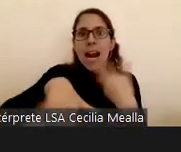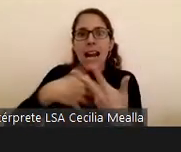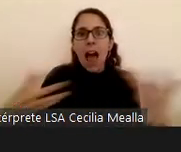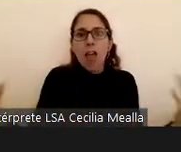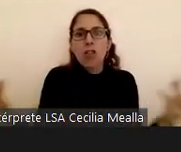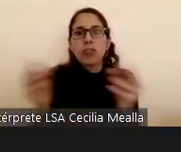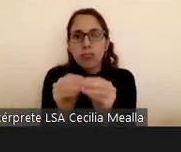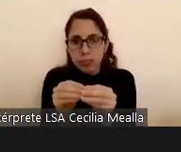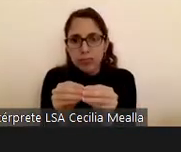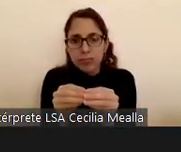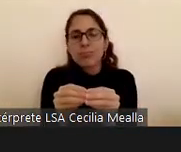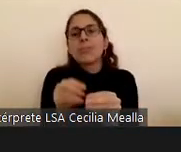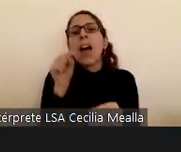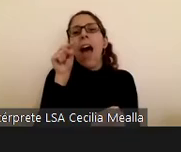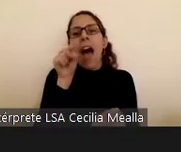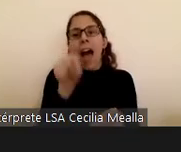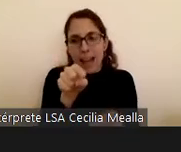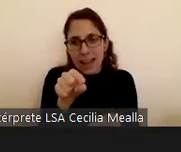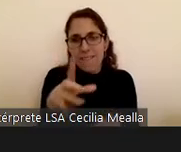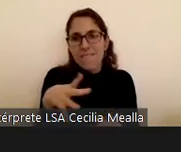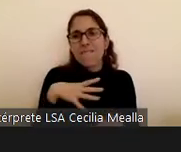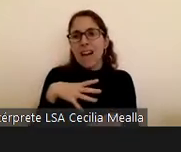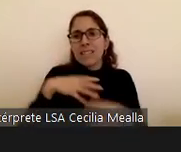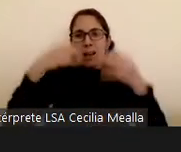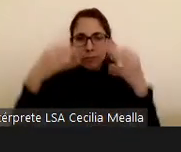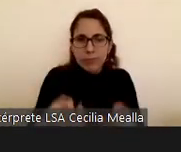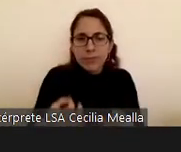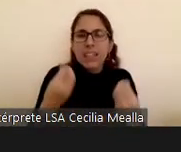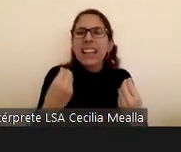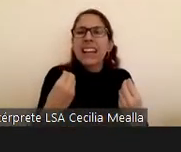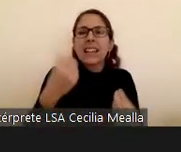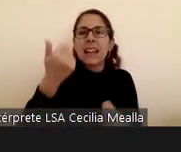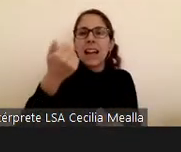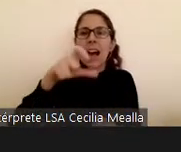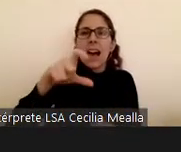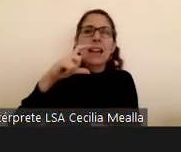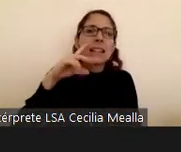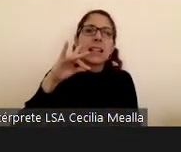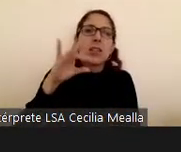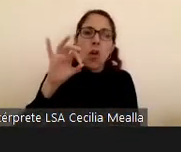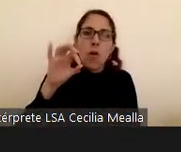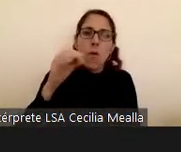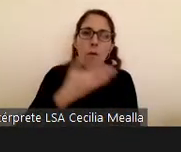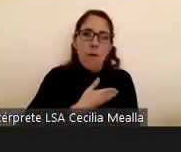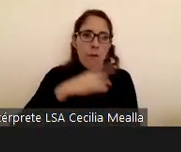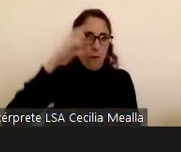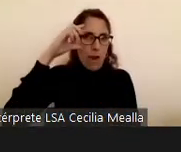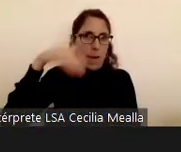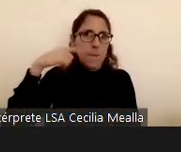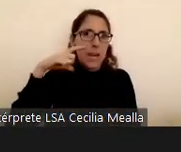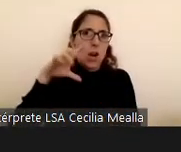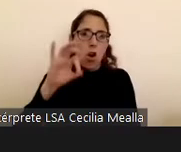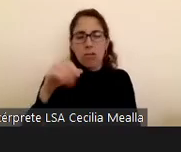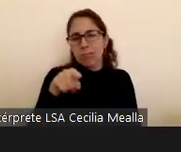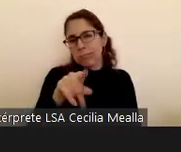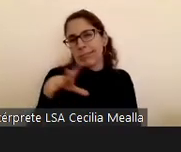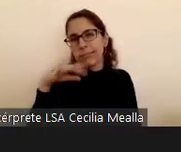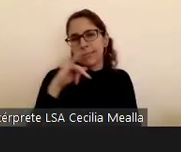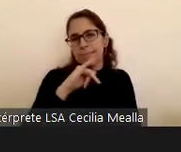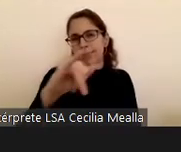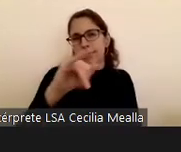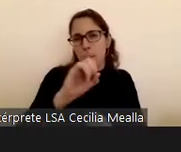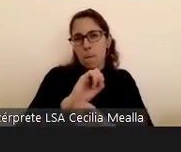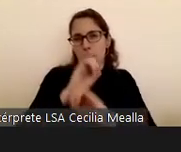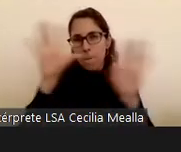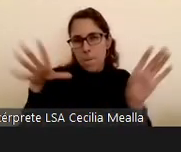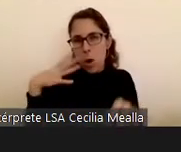ácido fénico, el mordiente químico en la coloración de Ciel. Eso sí, se los aclaro porque por ahí es medio